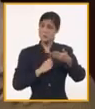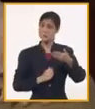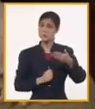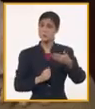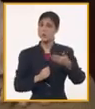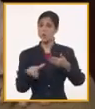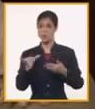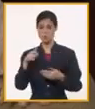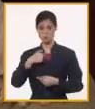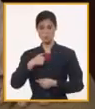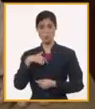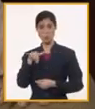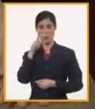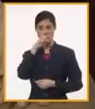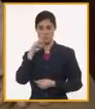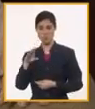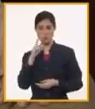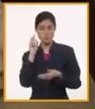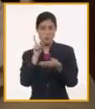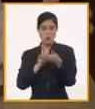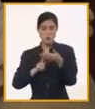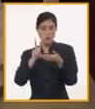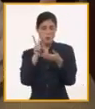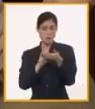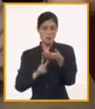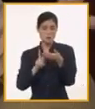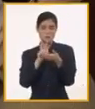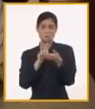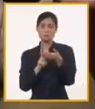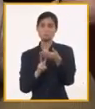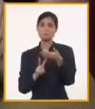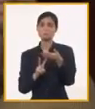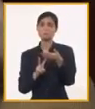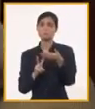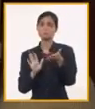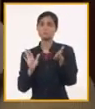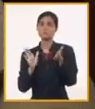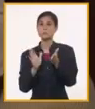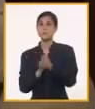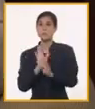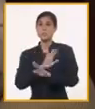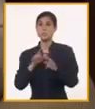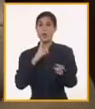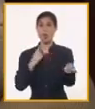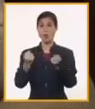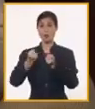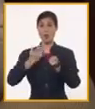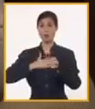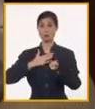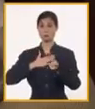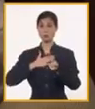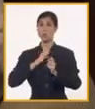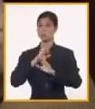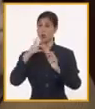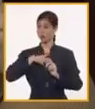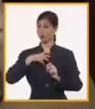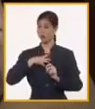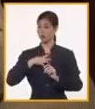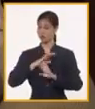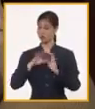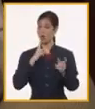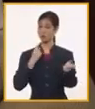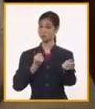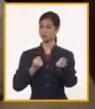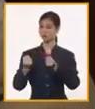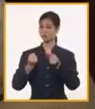completo y entonces yo cojo y lo meto en el carro. Ya yo tenía carro cuando aquello, estaba